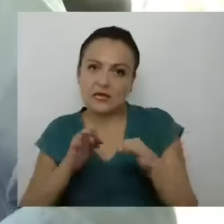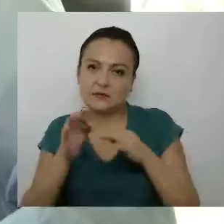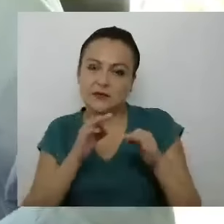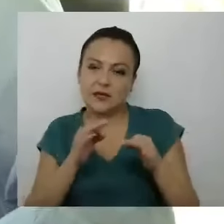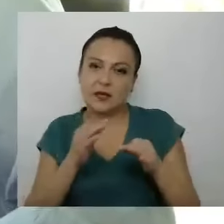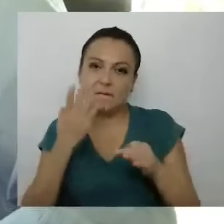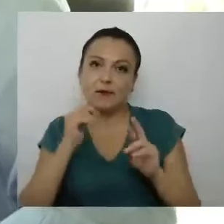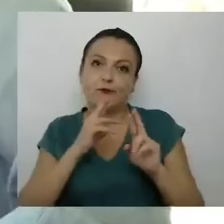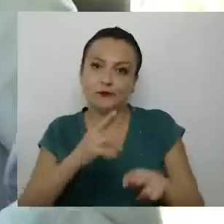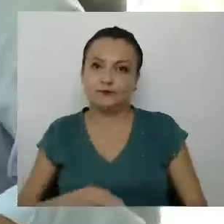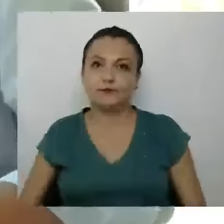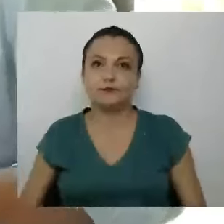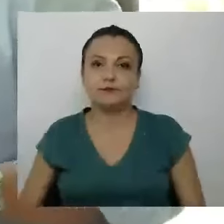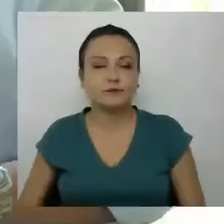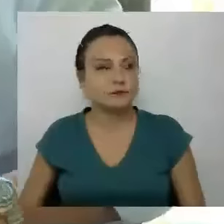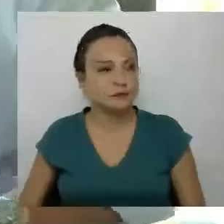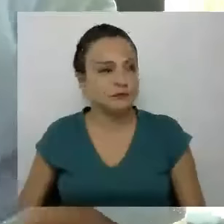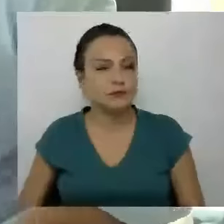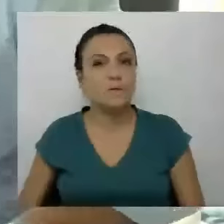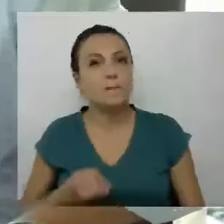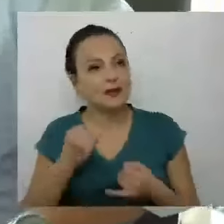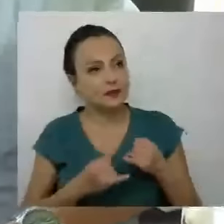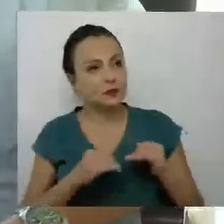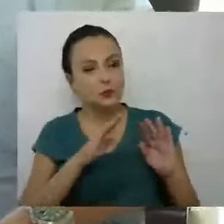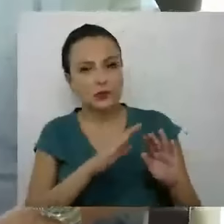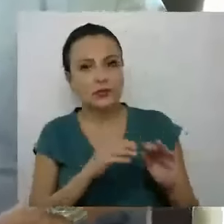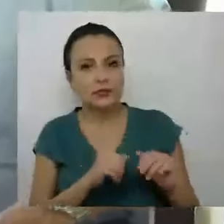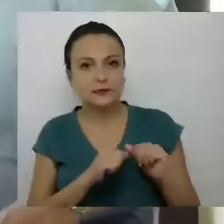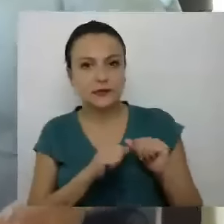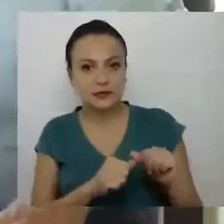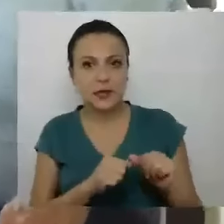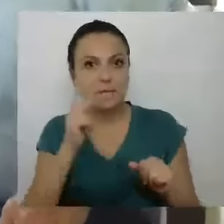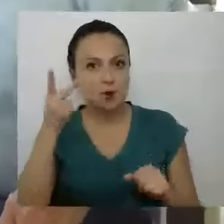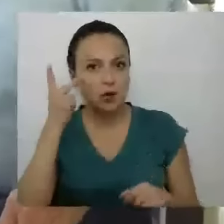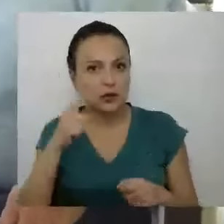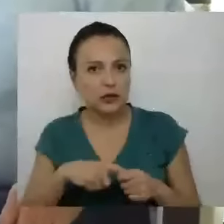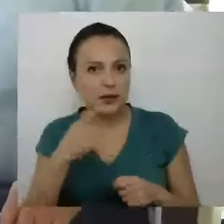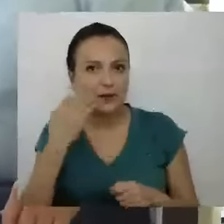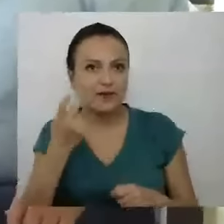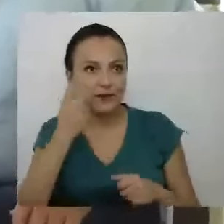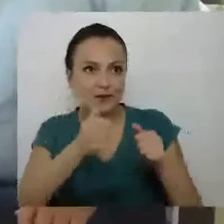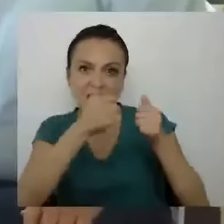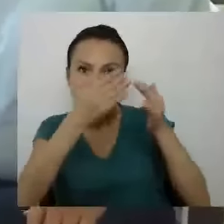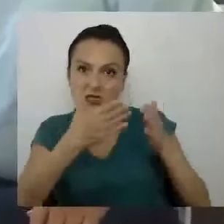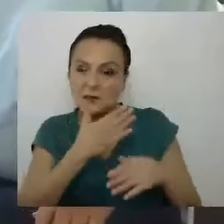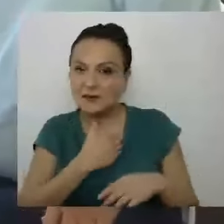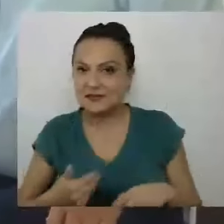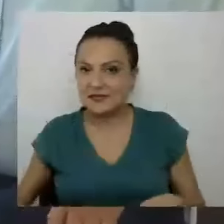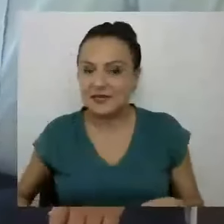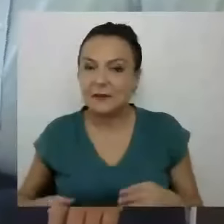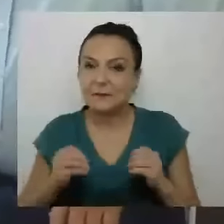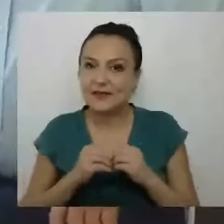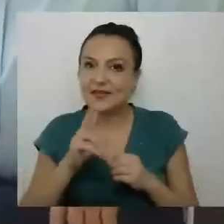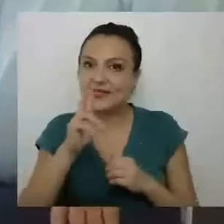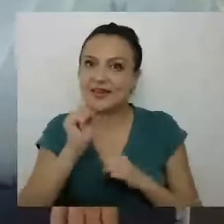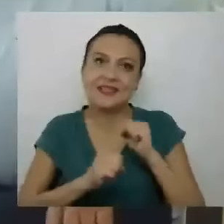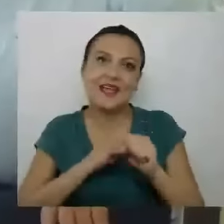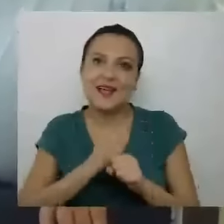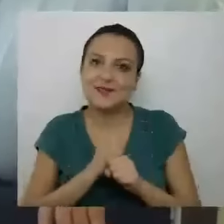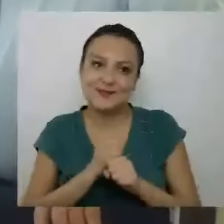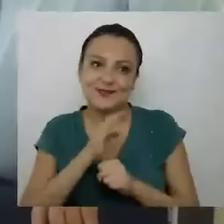los resultados, ¿verdad? Para cerrar, don Johnny, ¿seguirá usted en política? Porque lo vimos como candidato presidencial y más de 3 décadas, ¿verdad?, en